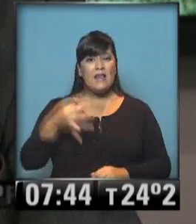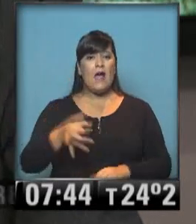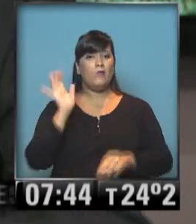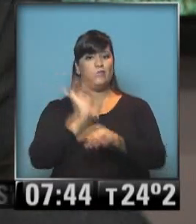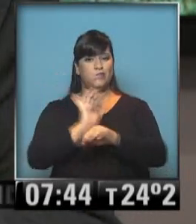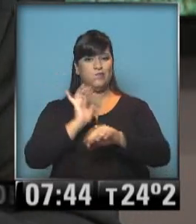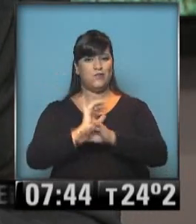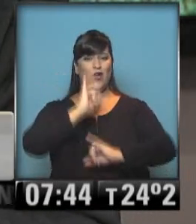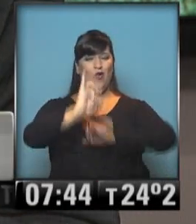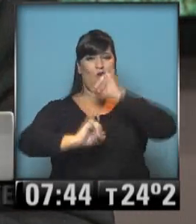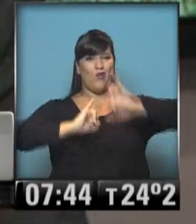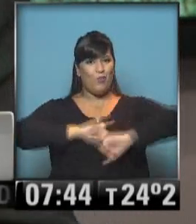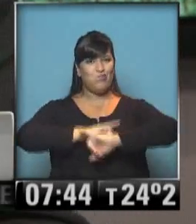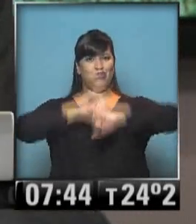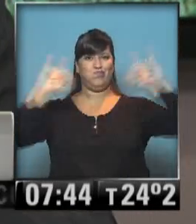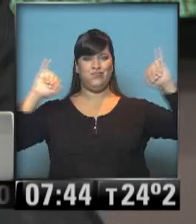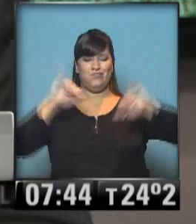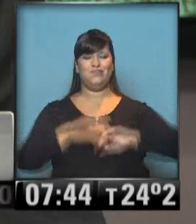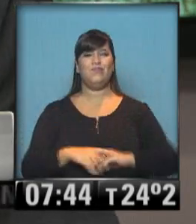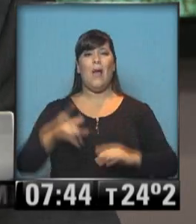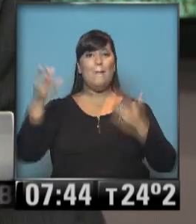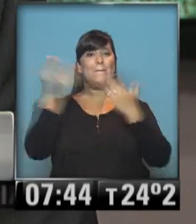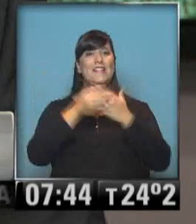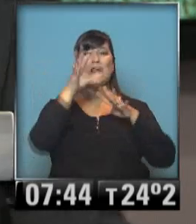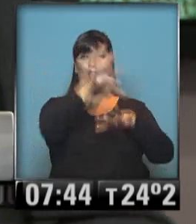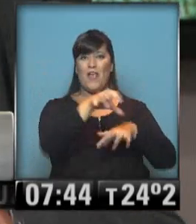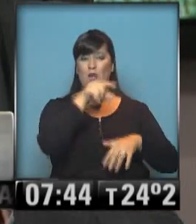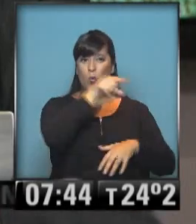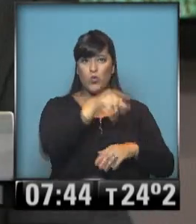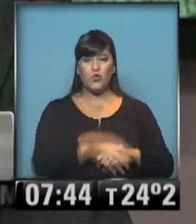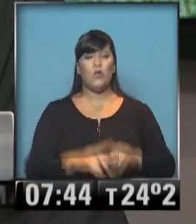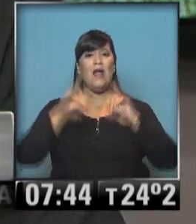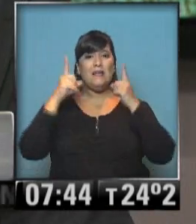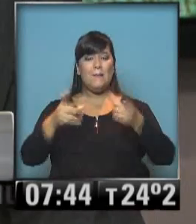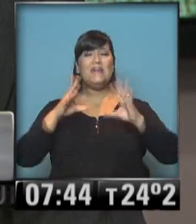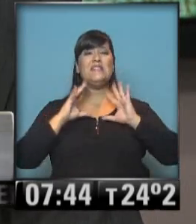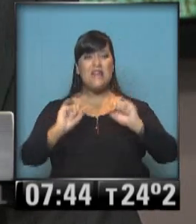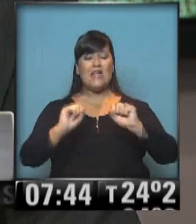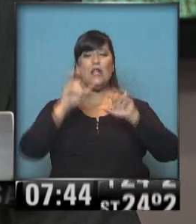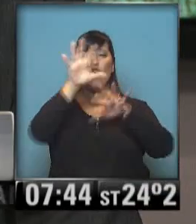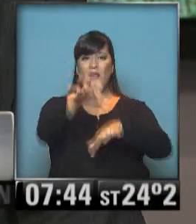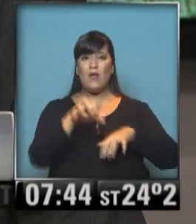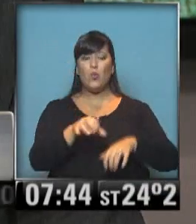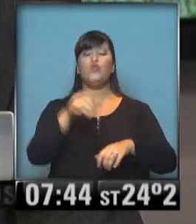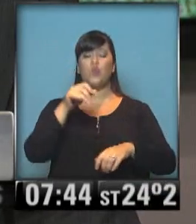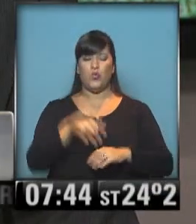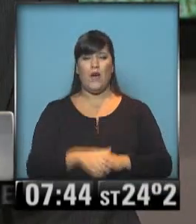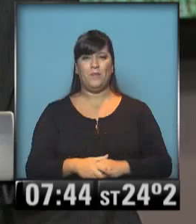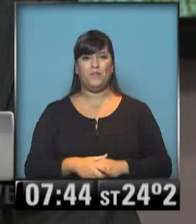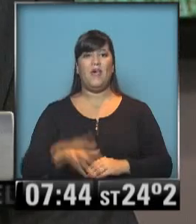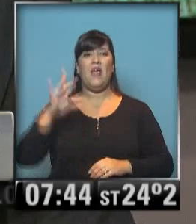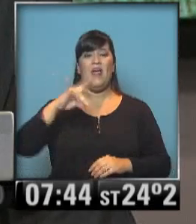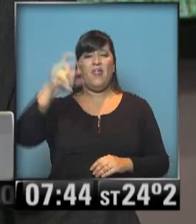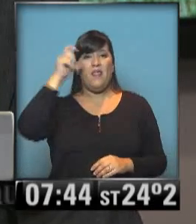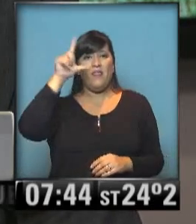para recc el mérito a al Ministerio de agricultura y al secretario de agricultura y ganadería de la nación Ricardo delgado que